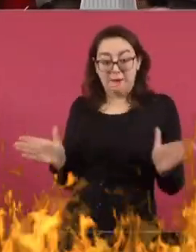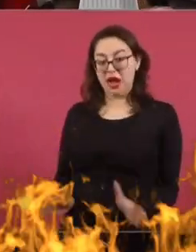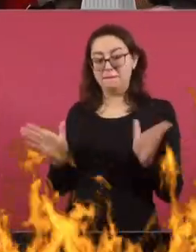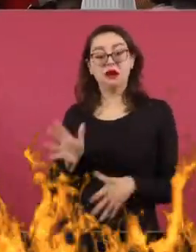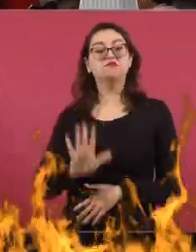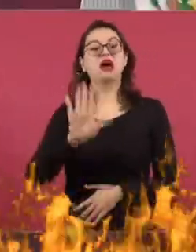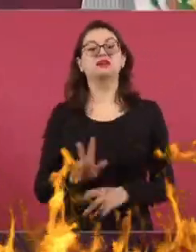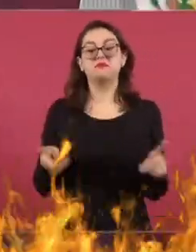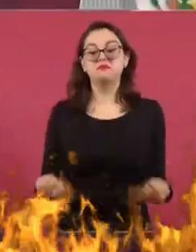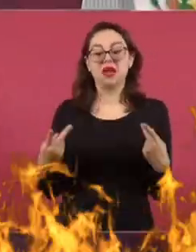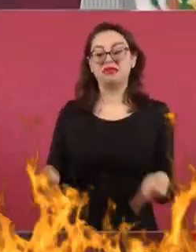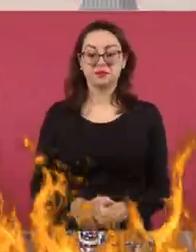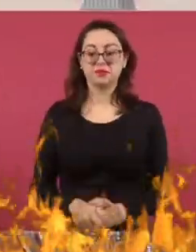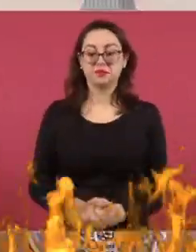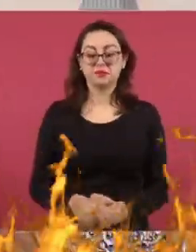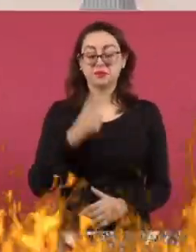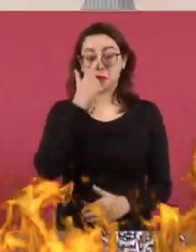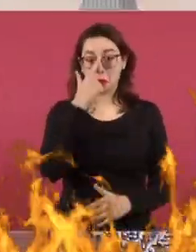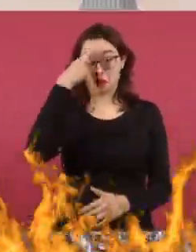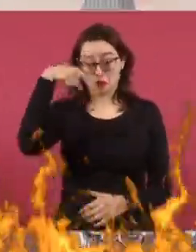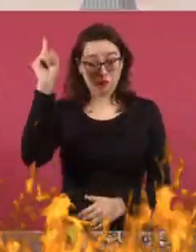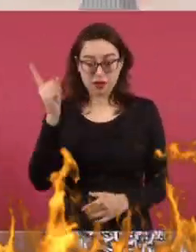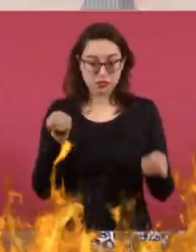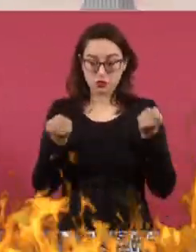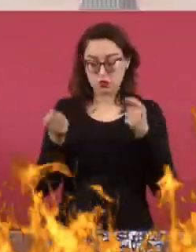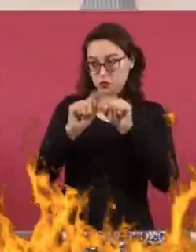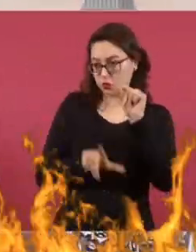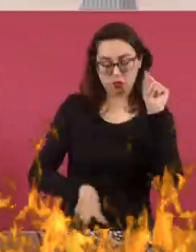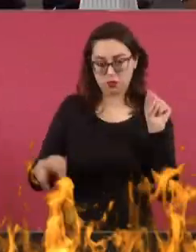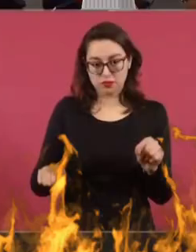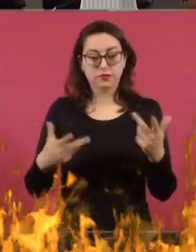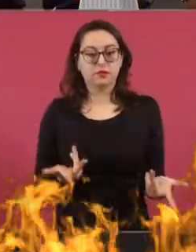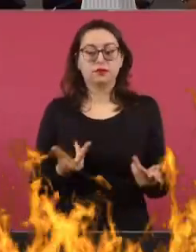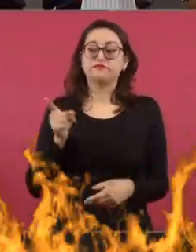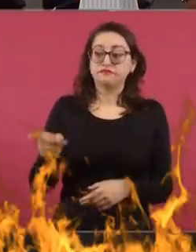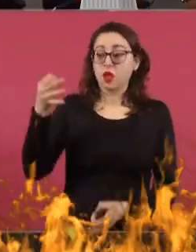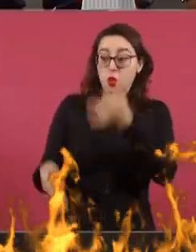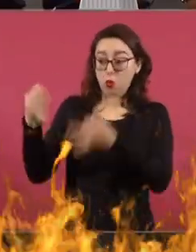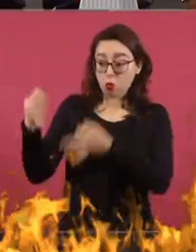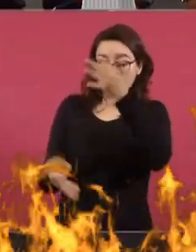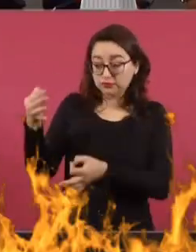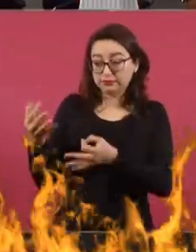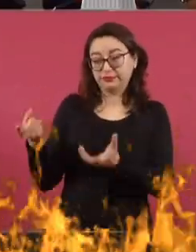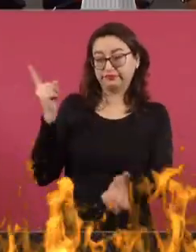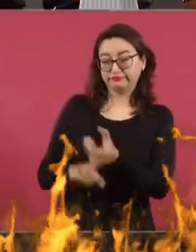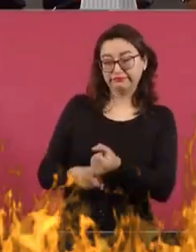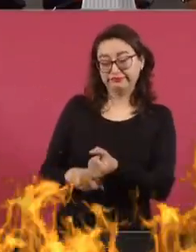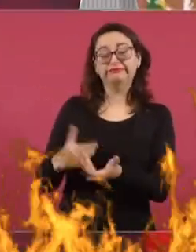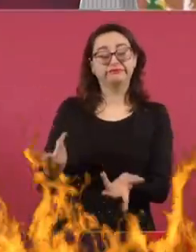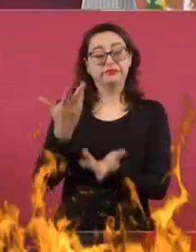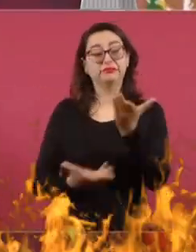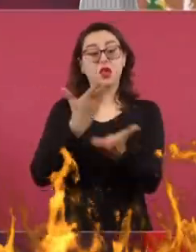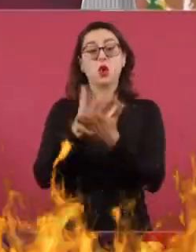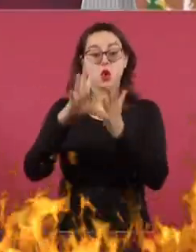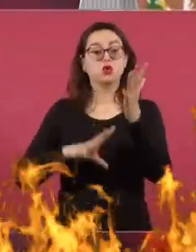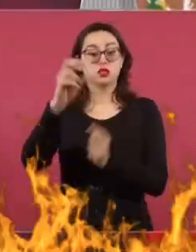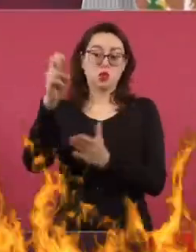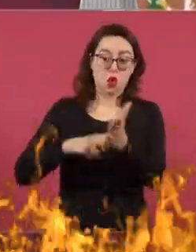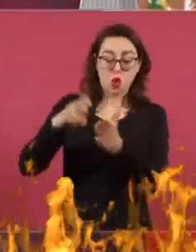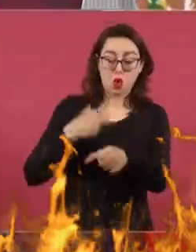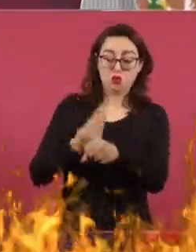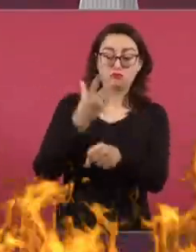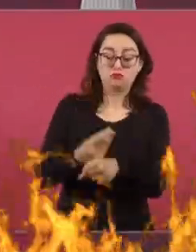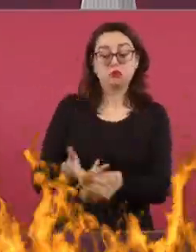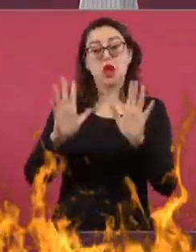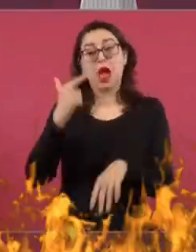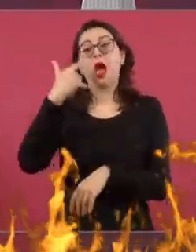un producto chatarra. Entonces, hay que llevar a cabo la reforma. O sea, esa es mi propuesta. Desde luego, va a ser el